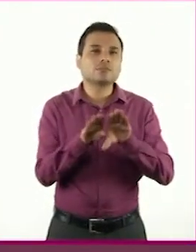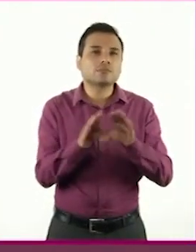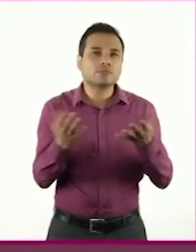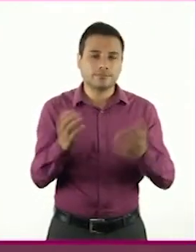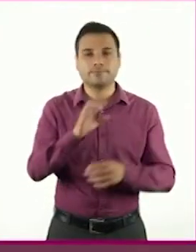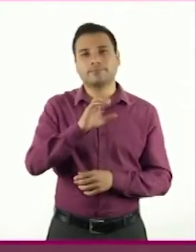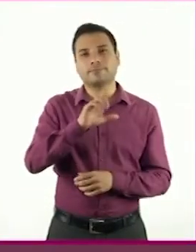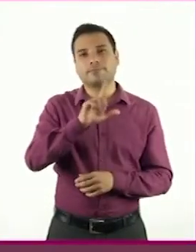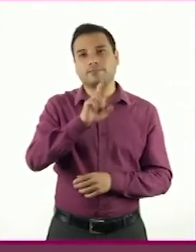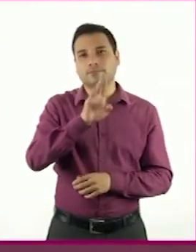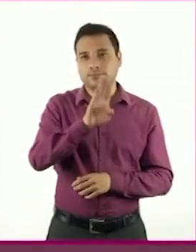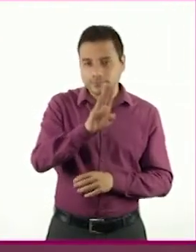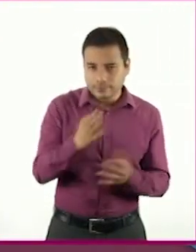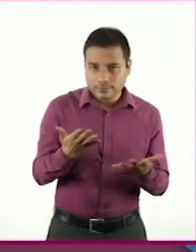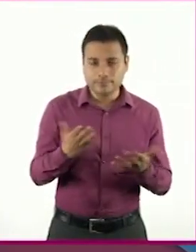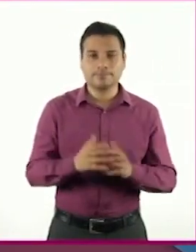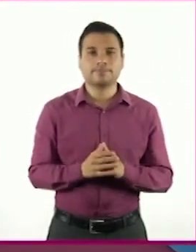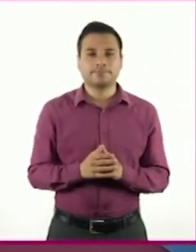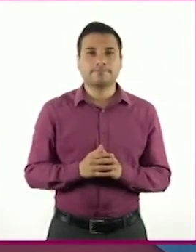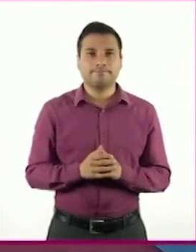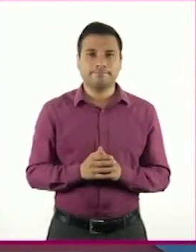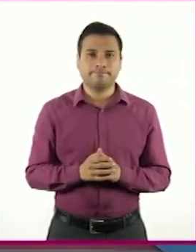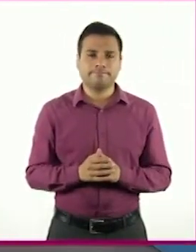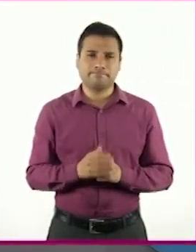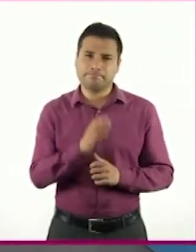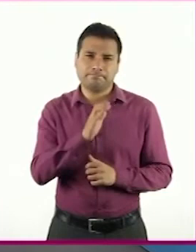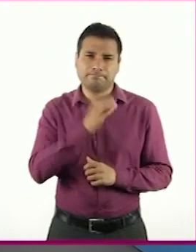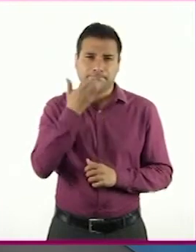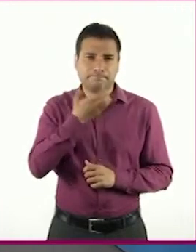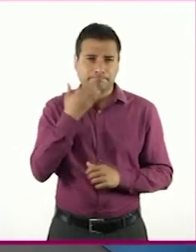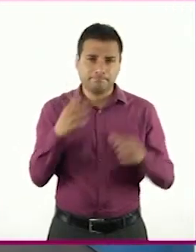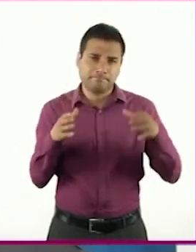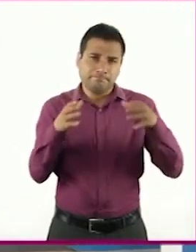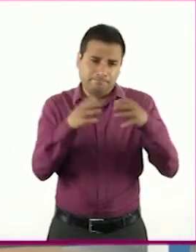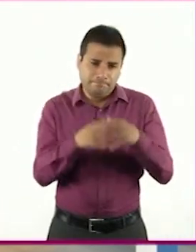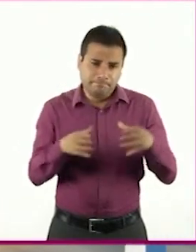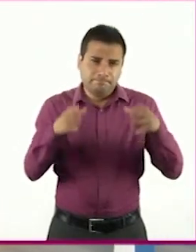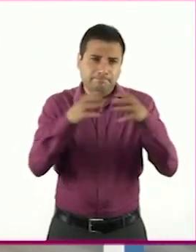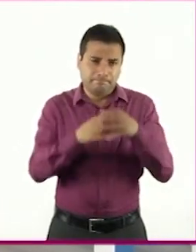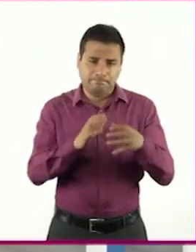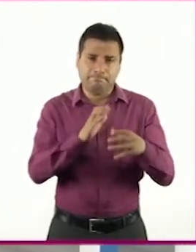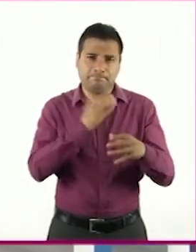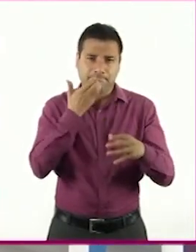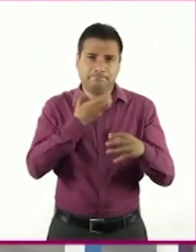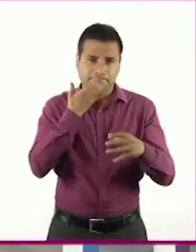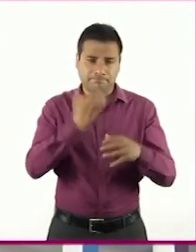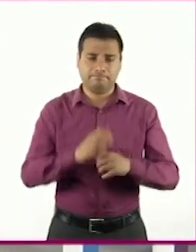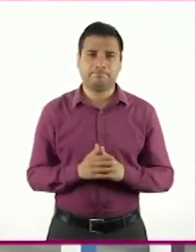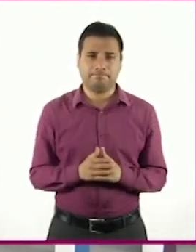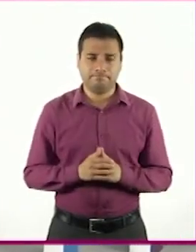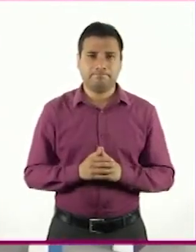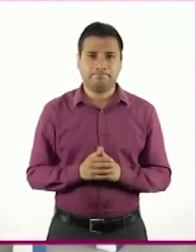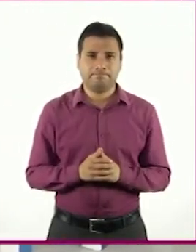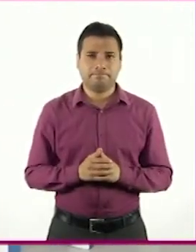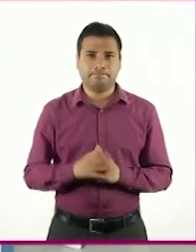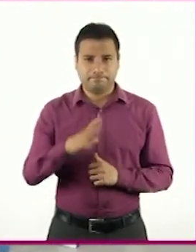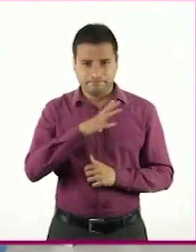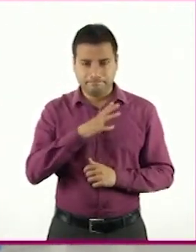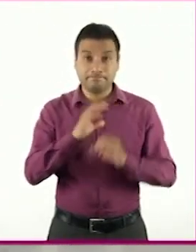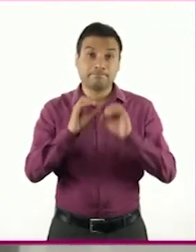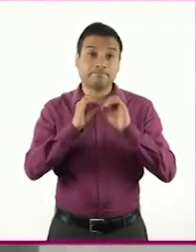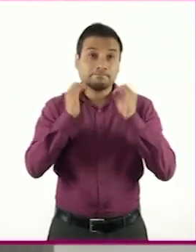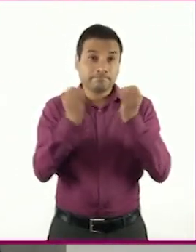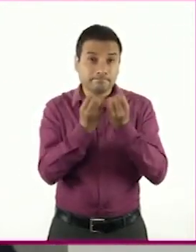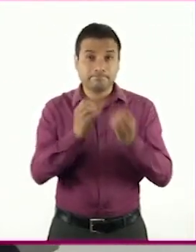sociales comunitarios, con una larga tradición dentro de la comunidad de origen mexicano, organizaciones de pueblos